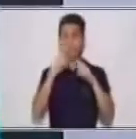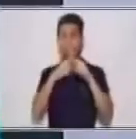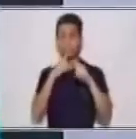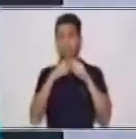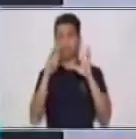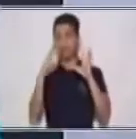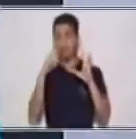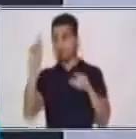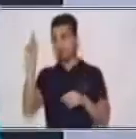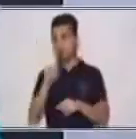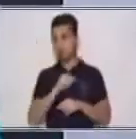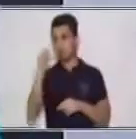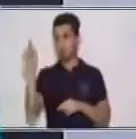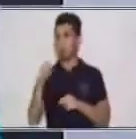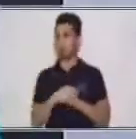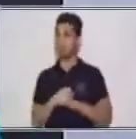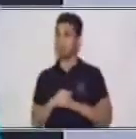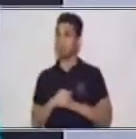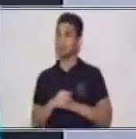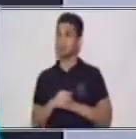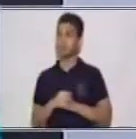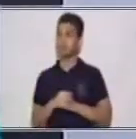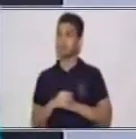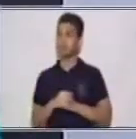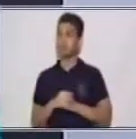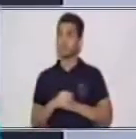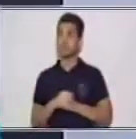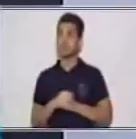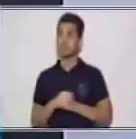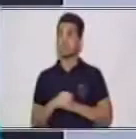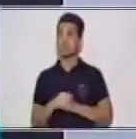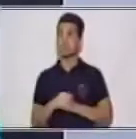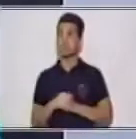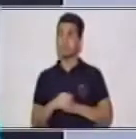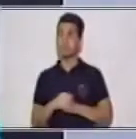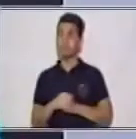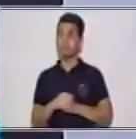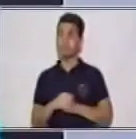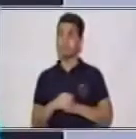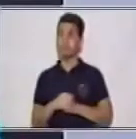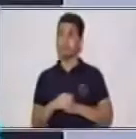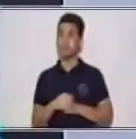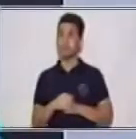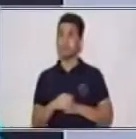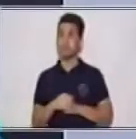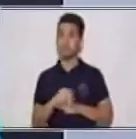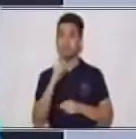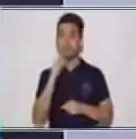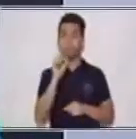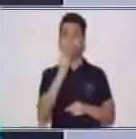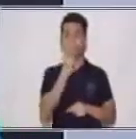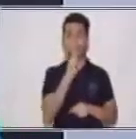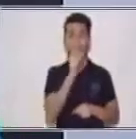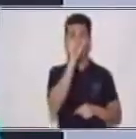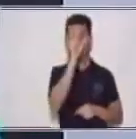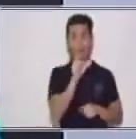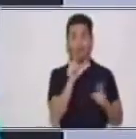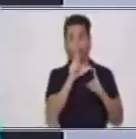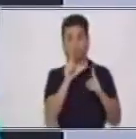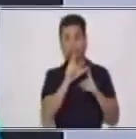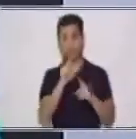Hacemos ahora nuestra otra determinante, que habíamos dicho que esta va a estar compuesta por la primera variable y la segunda variable, que es X y